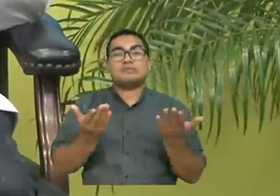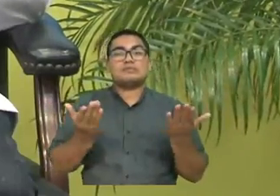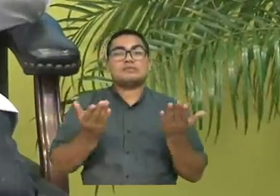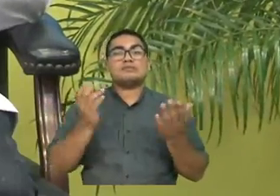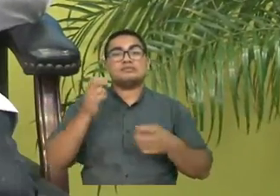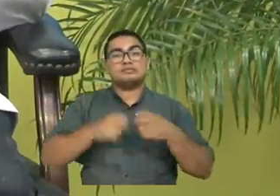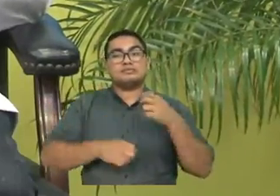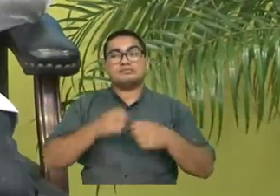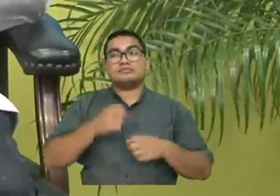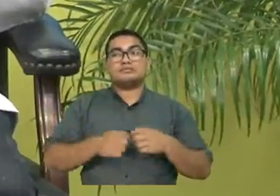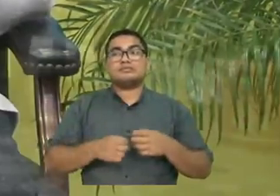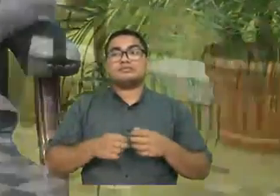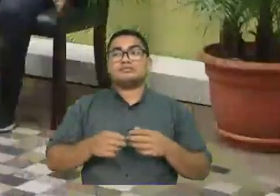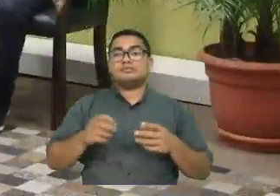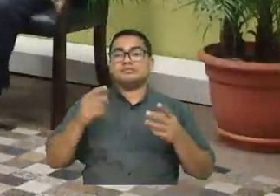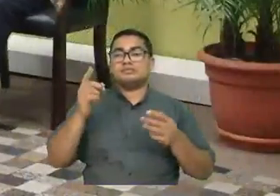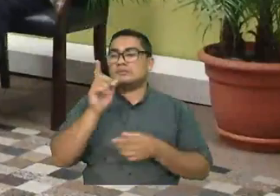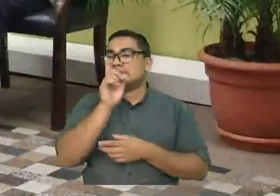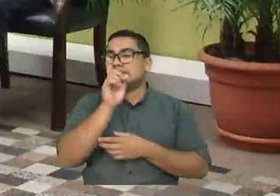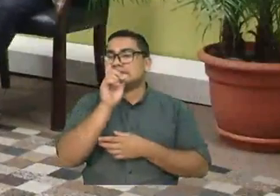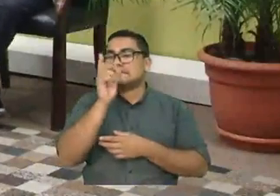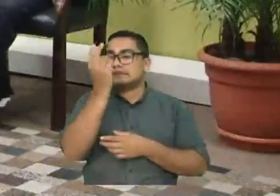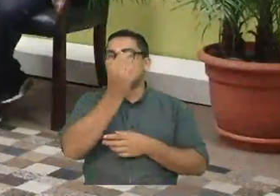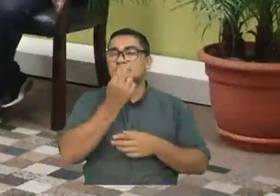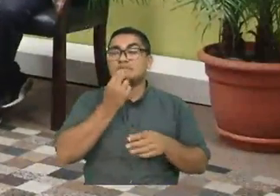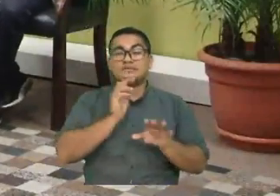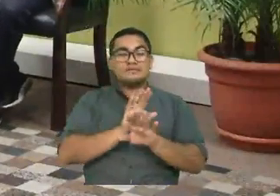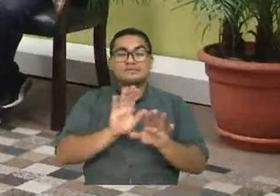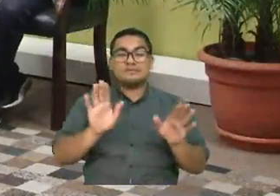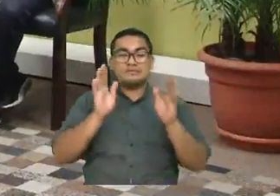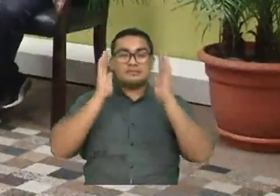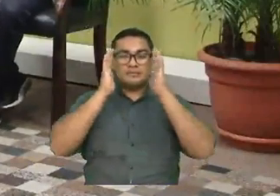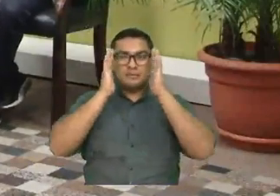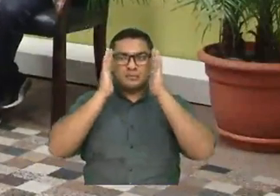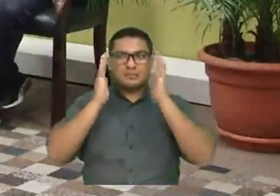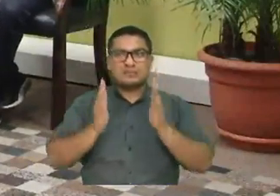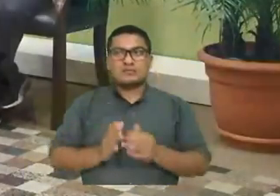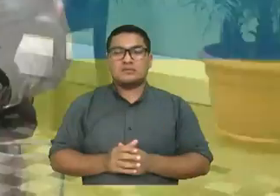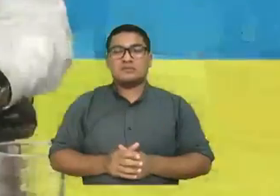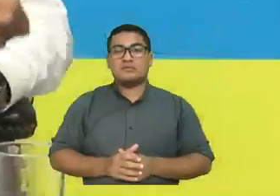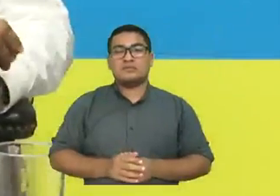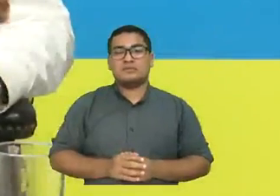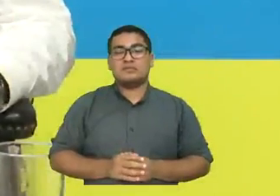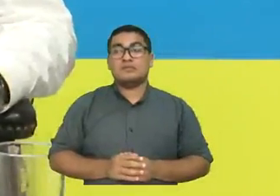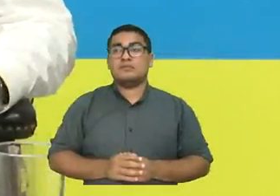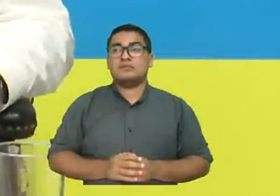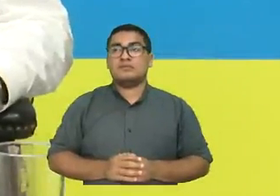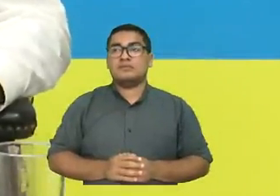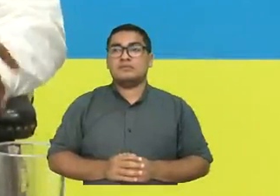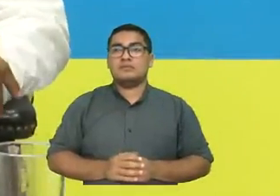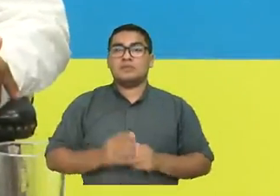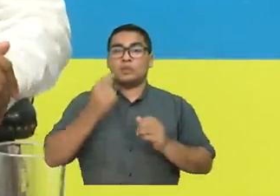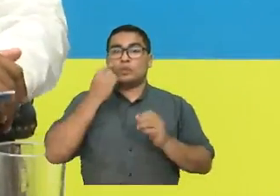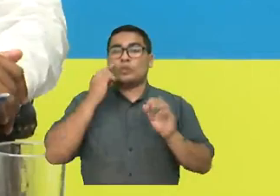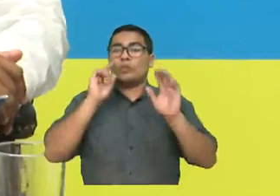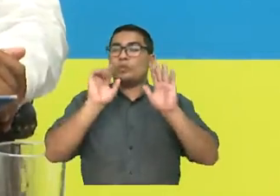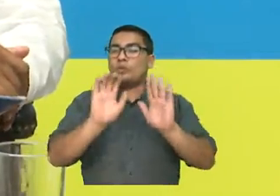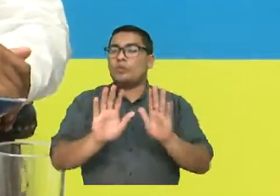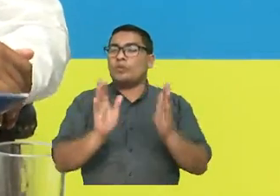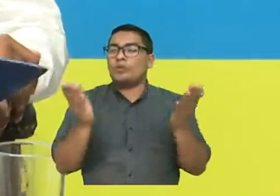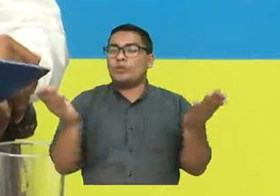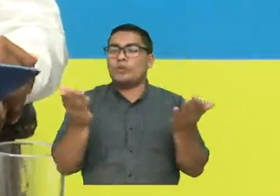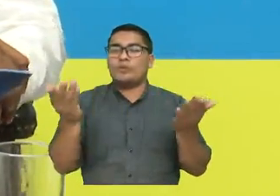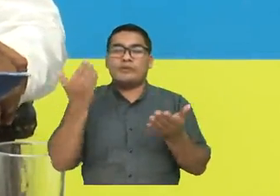problemas respiratorios. La última pregunta, doctor, un minuto para que nos las conteste, un minuto y medio. Díganos cómo podemos prevenir nosotros